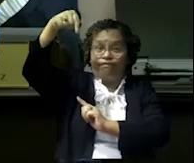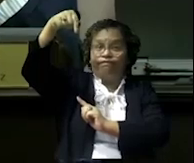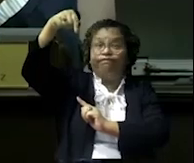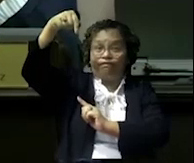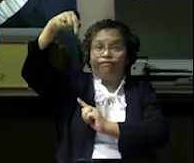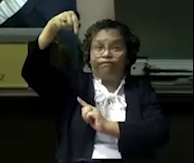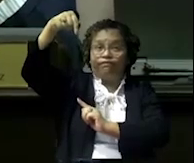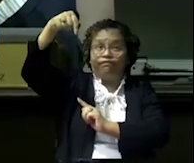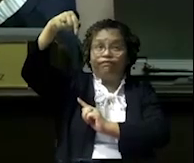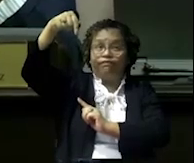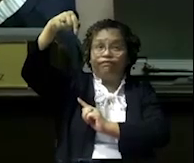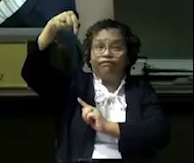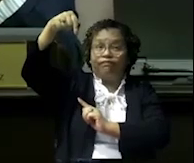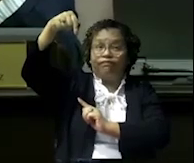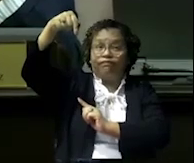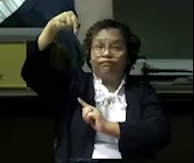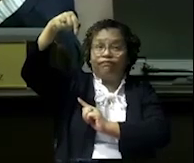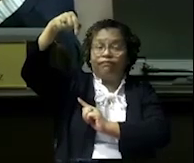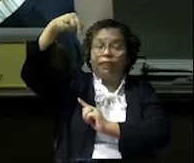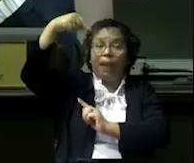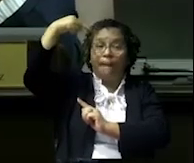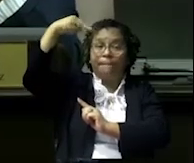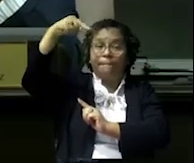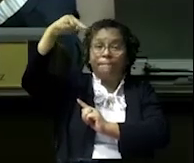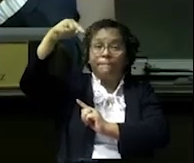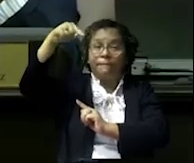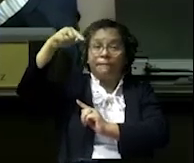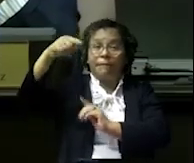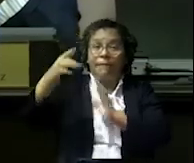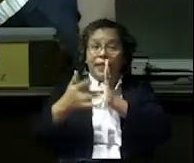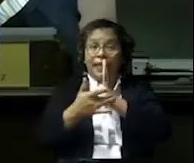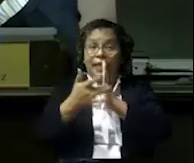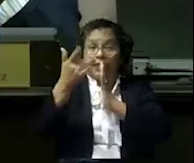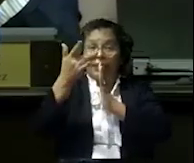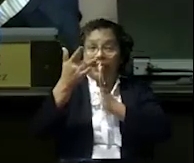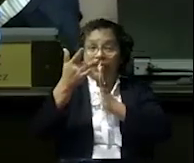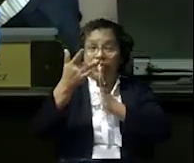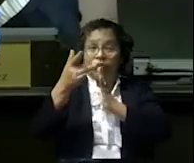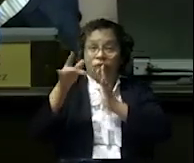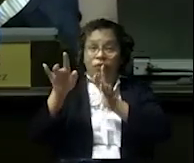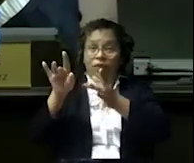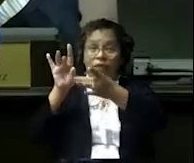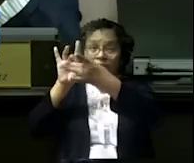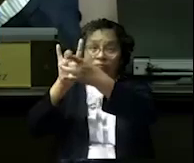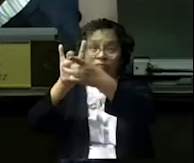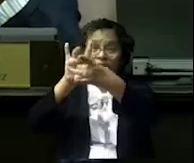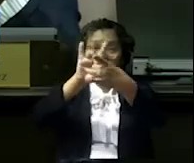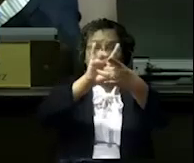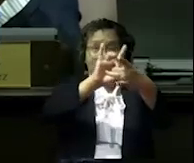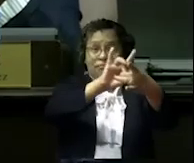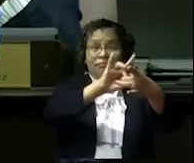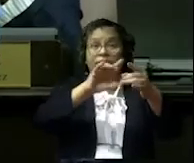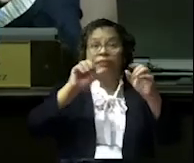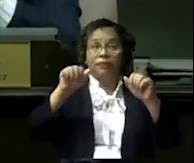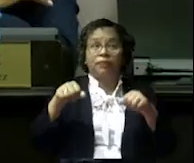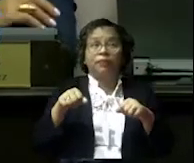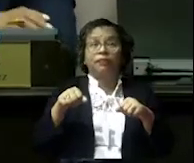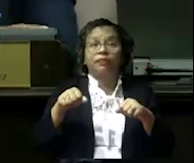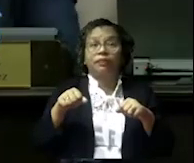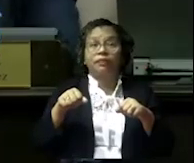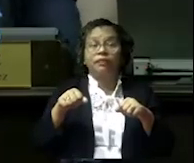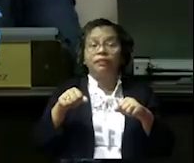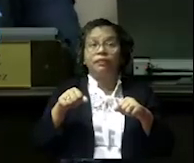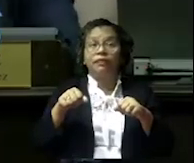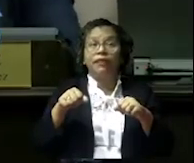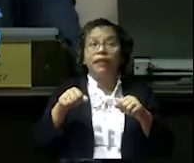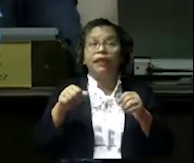mucho el gavilán de la Hispaniola y que la gente, lo que nosotros no queremos es que esté cómodo. La gente entra al bosque y cuando entra